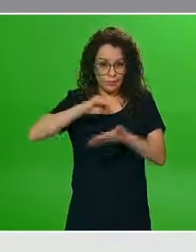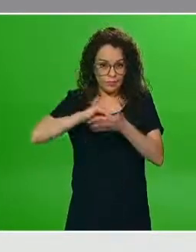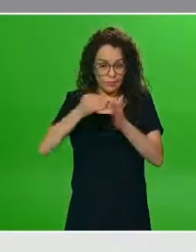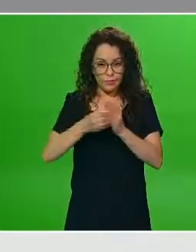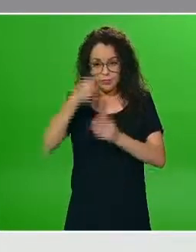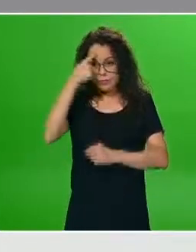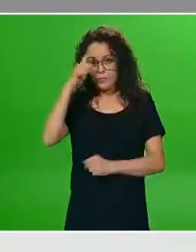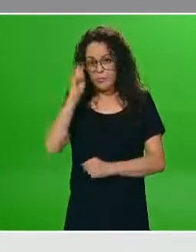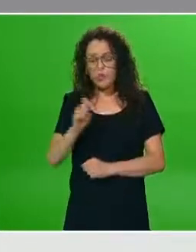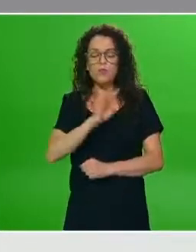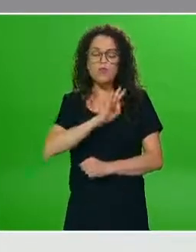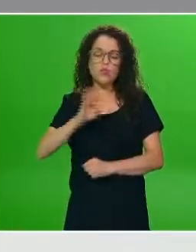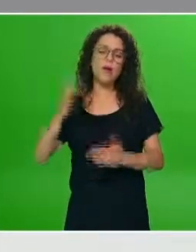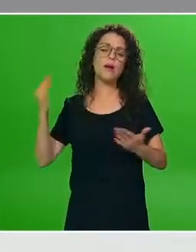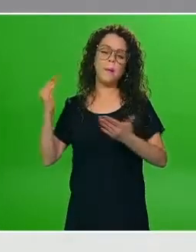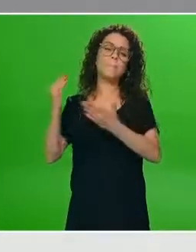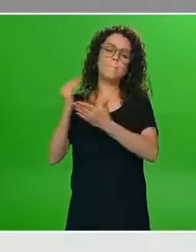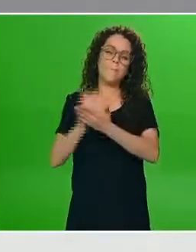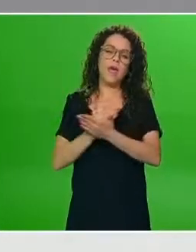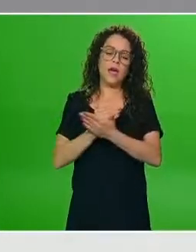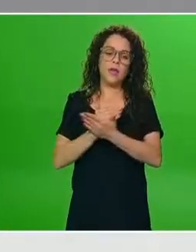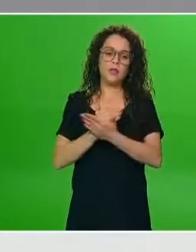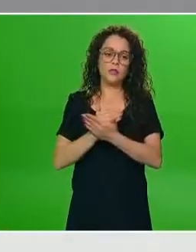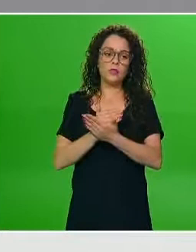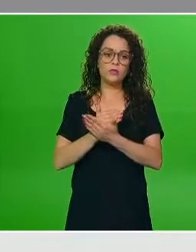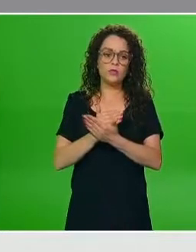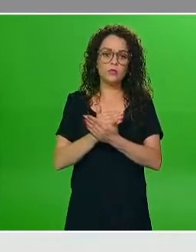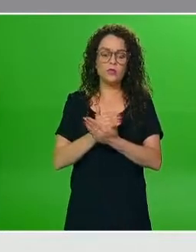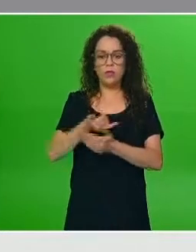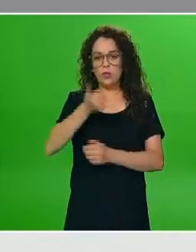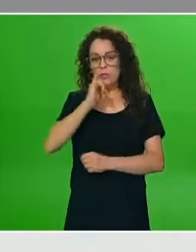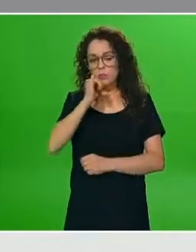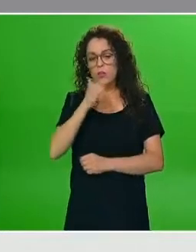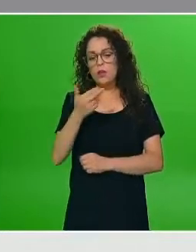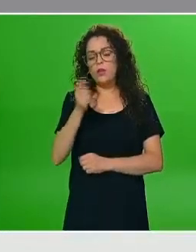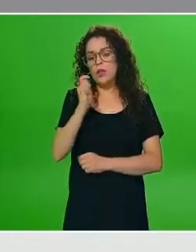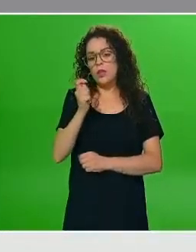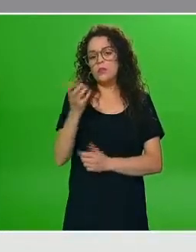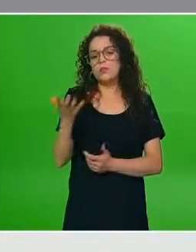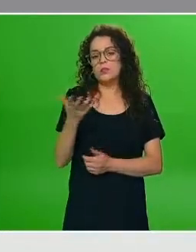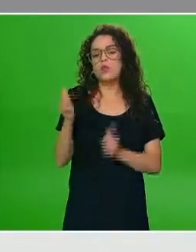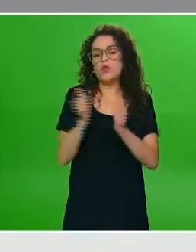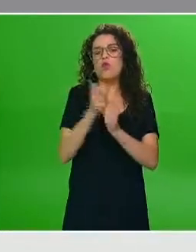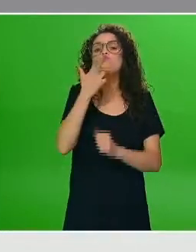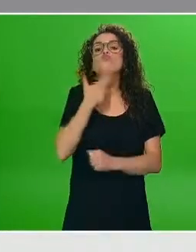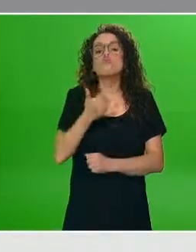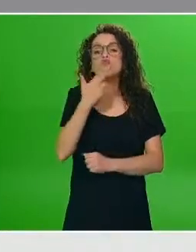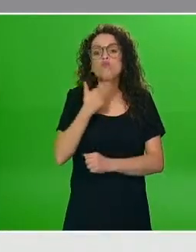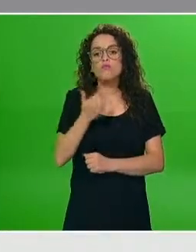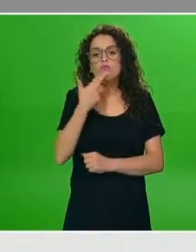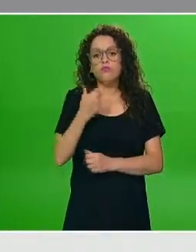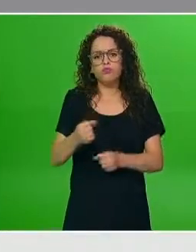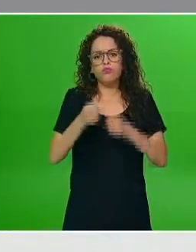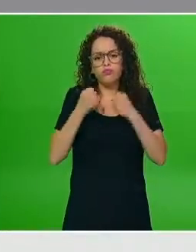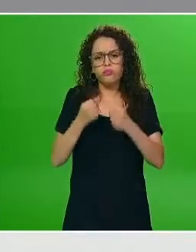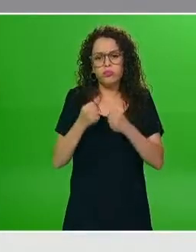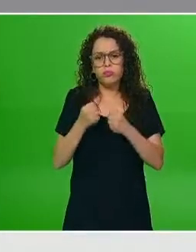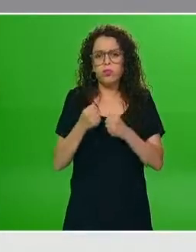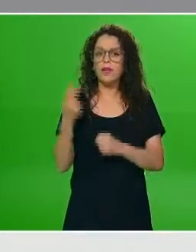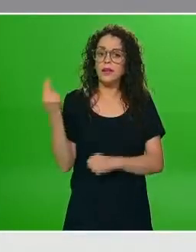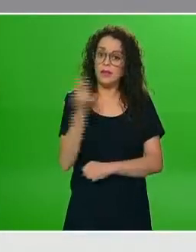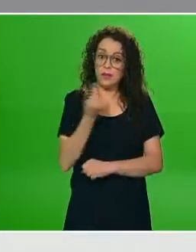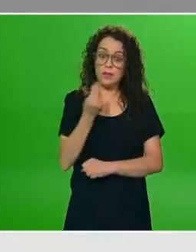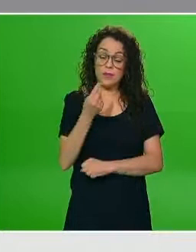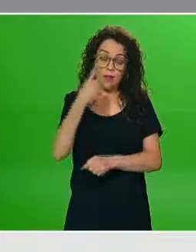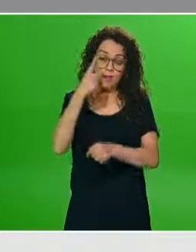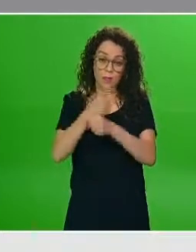y disminuir el acceso de bebidas azucaradas, claramente tenemos que asegurar que exista agua potable